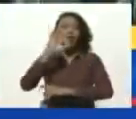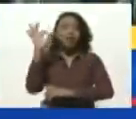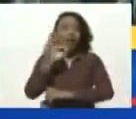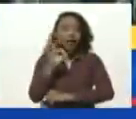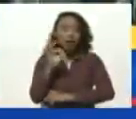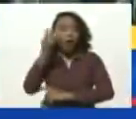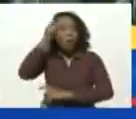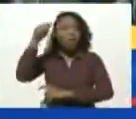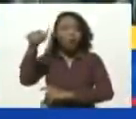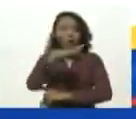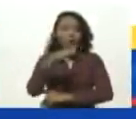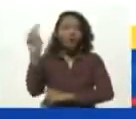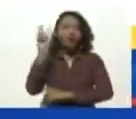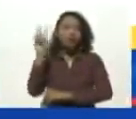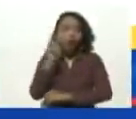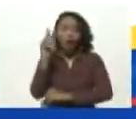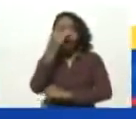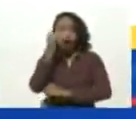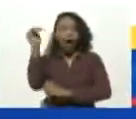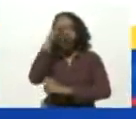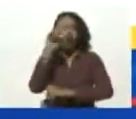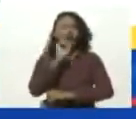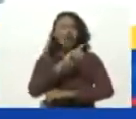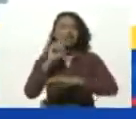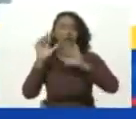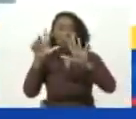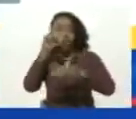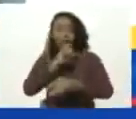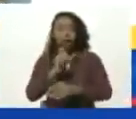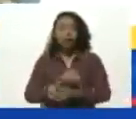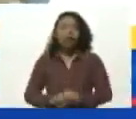la población venezolana mayor de 18 años.